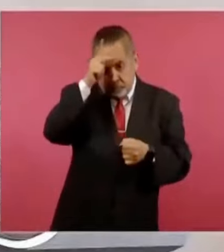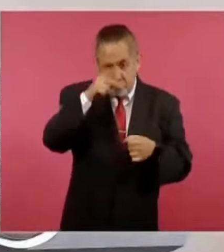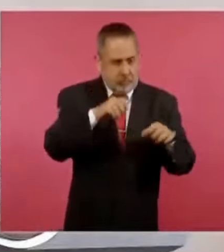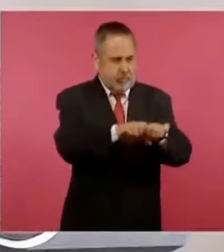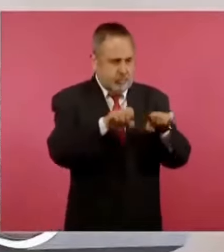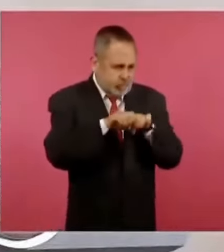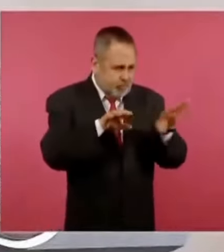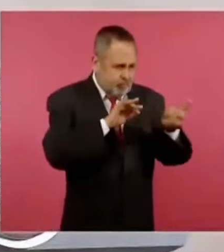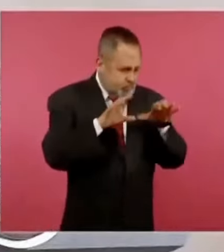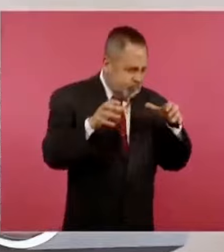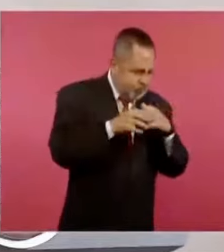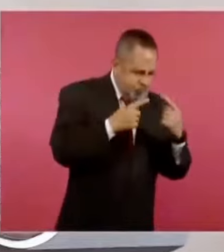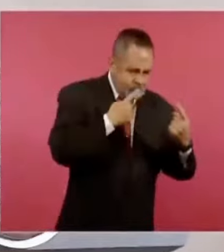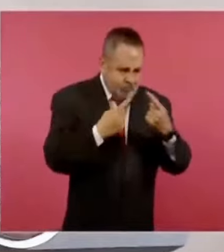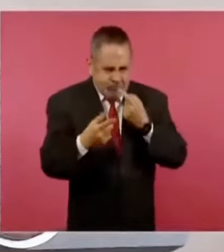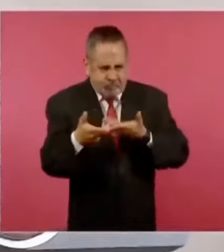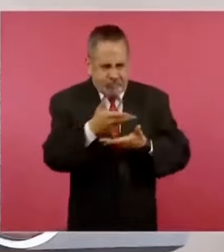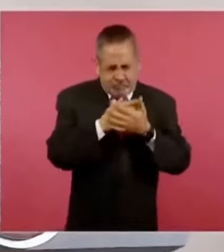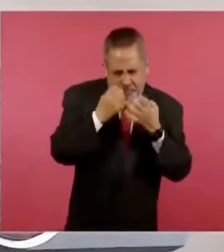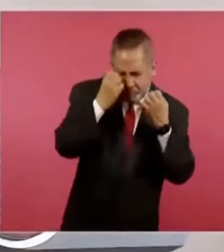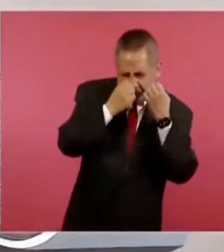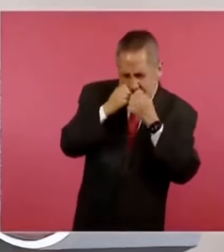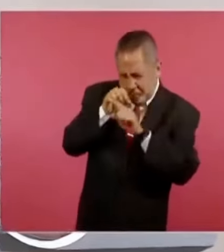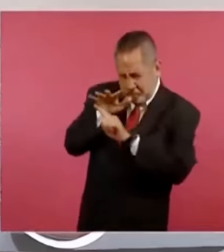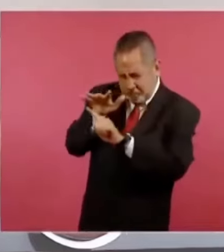equipos. Entonces se estudian